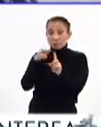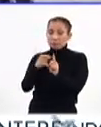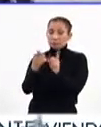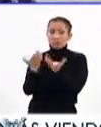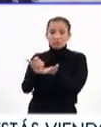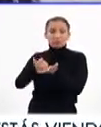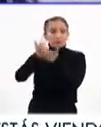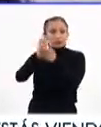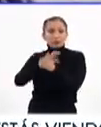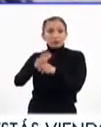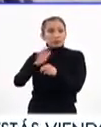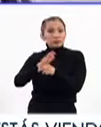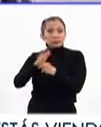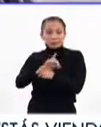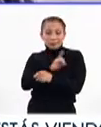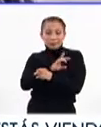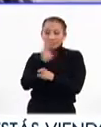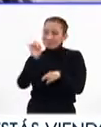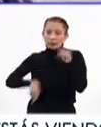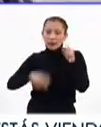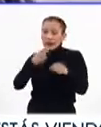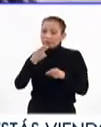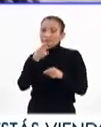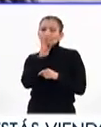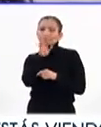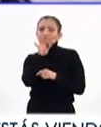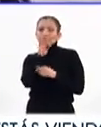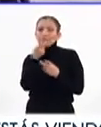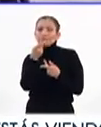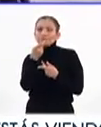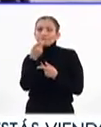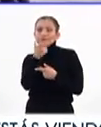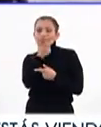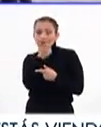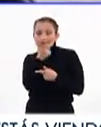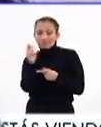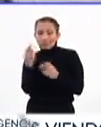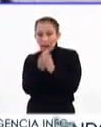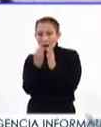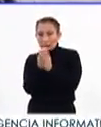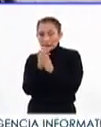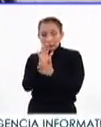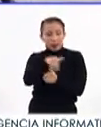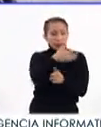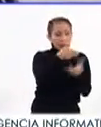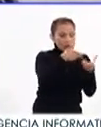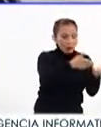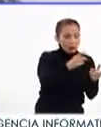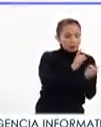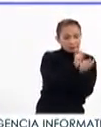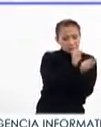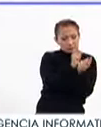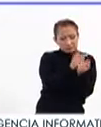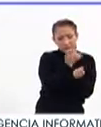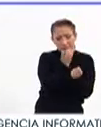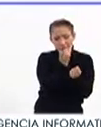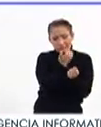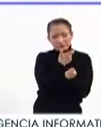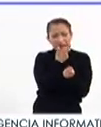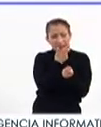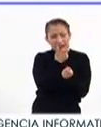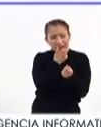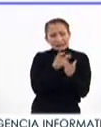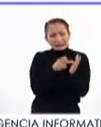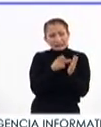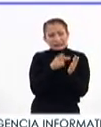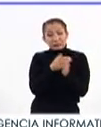que fue perder el miedo a hablar y el inglés. Dentro de las clases, fuera de las clases, estaba practicando el idioma y fue